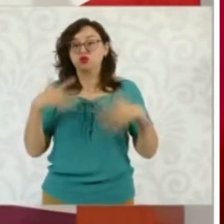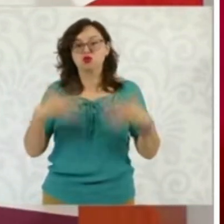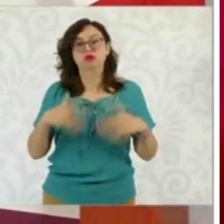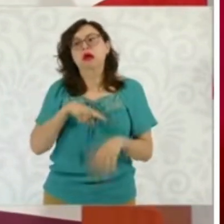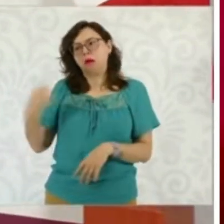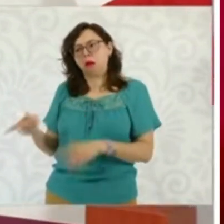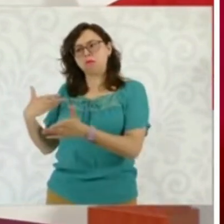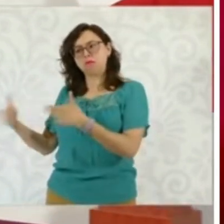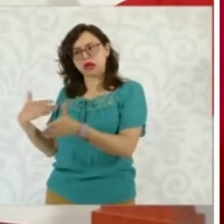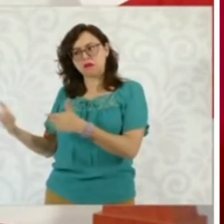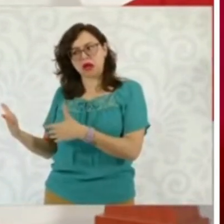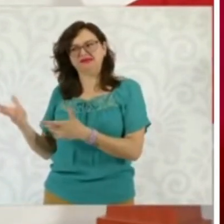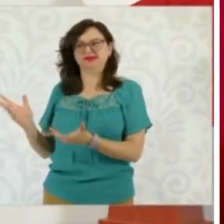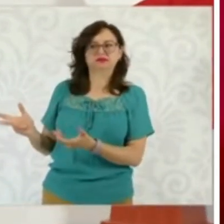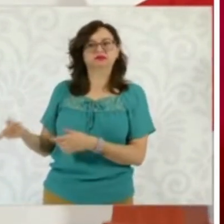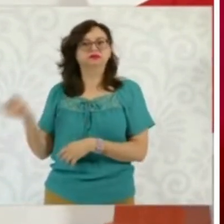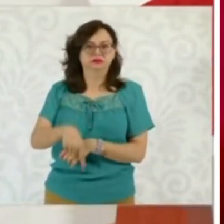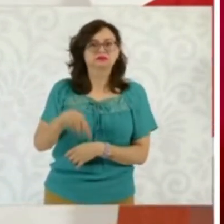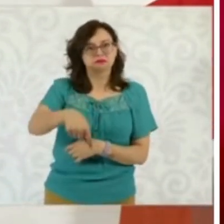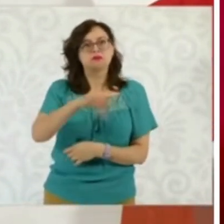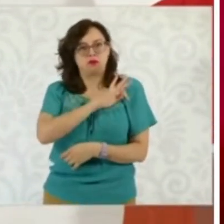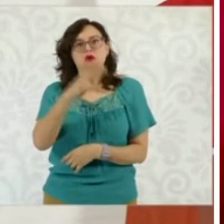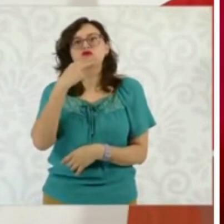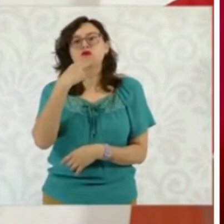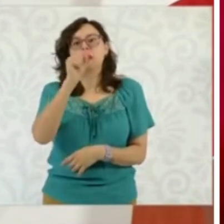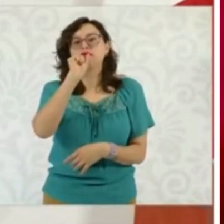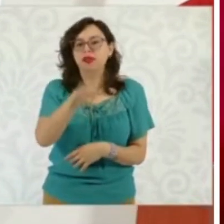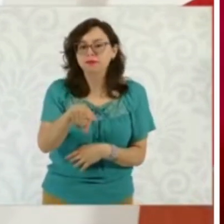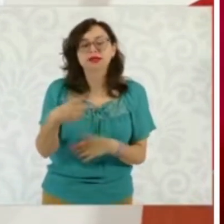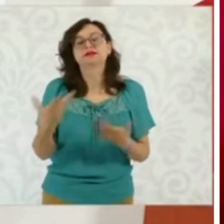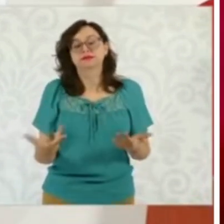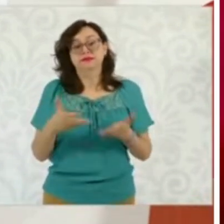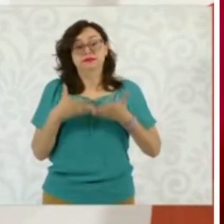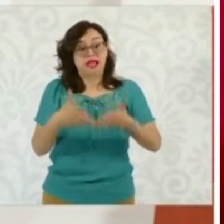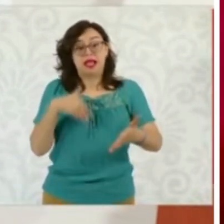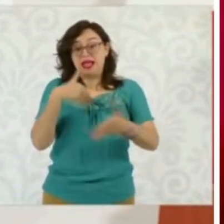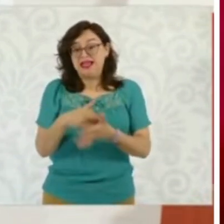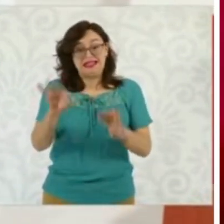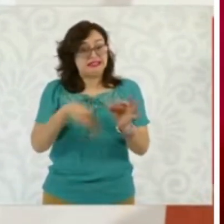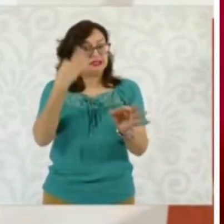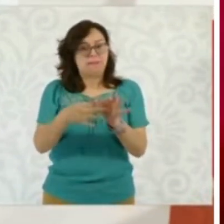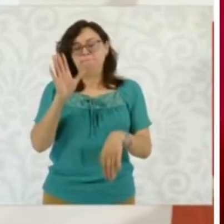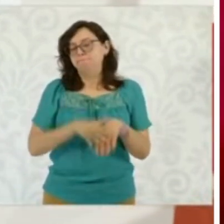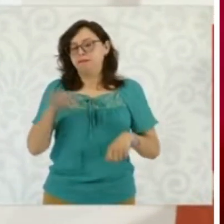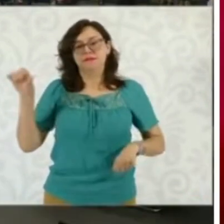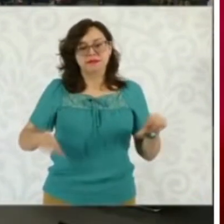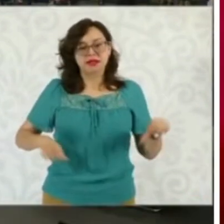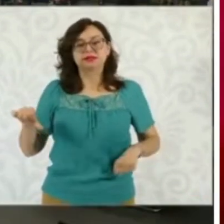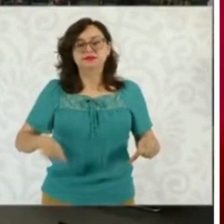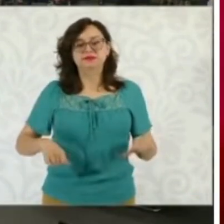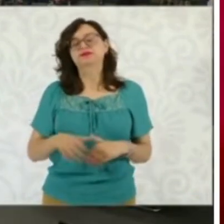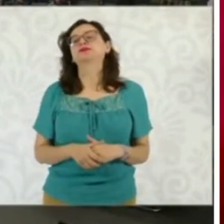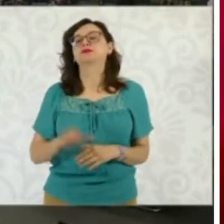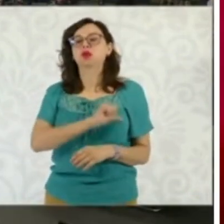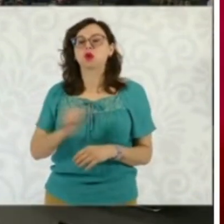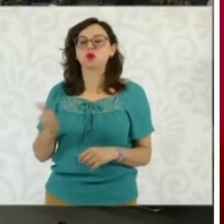Panamá, y en el momento en que esté completo el puerto de Salina Cruz, pues va a tener mucho más actividad. En otro tema,